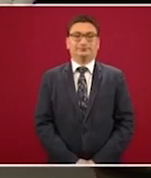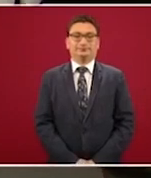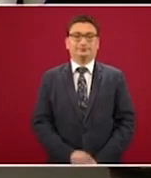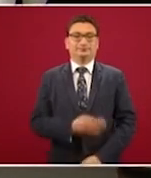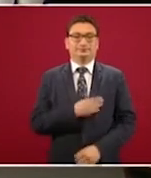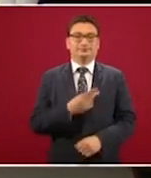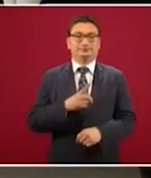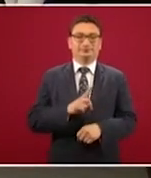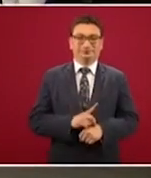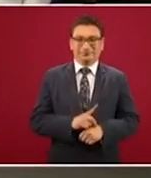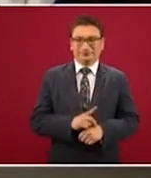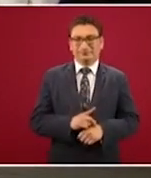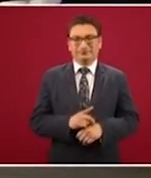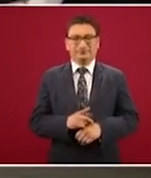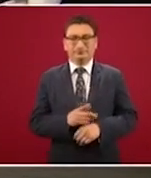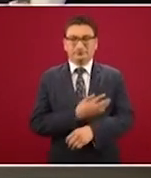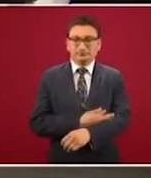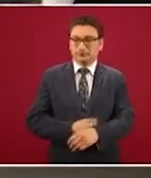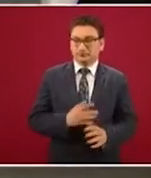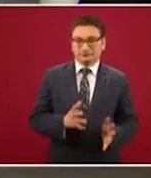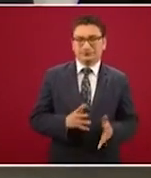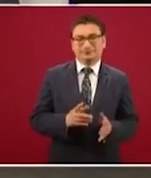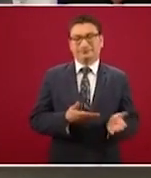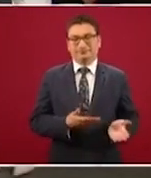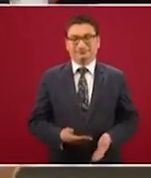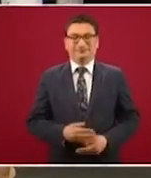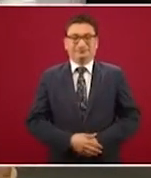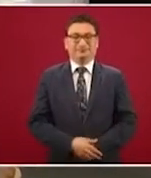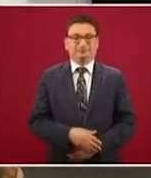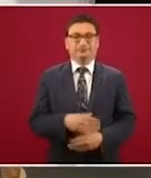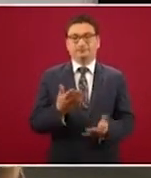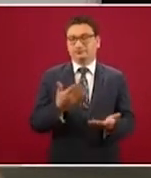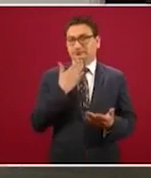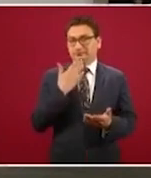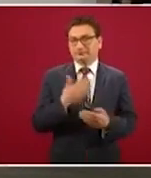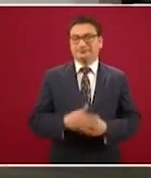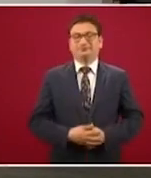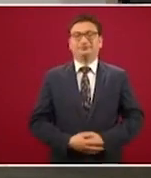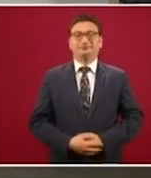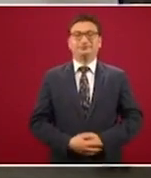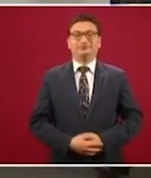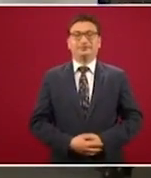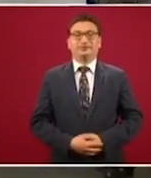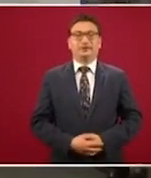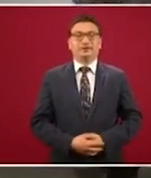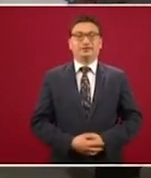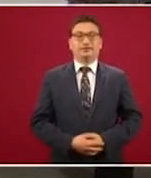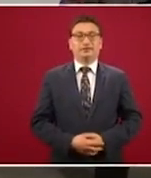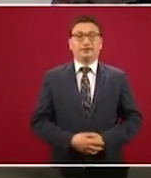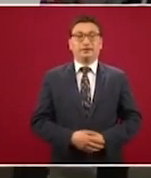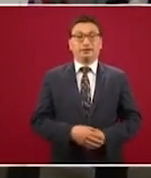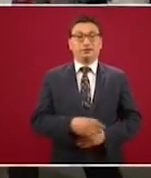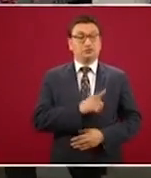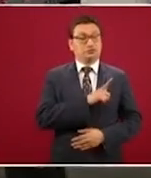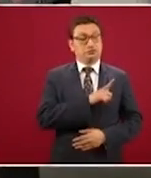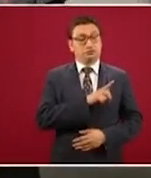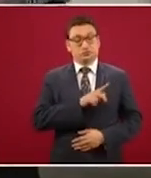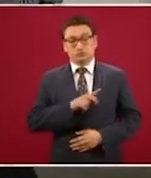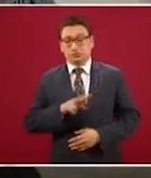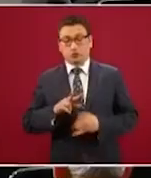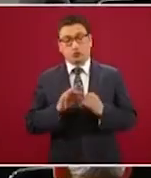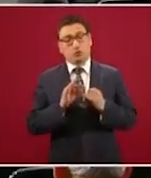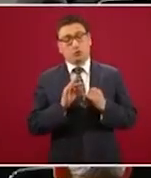tardes, pero ya estamos terminando la semana.